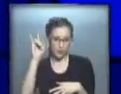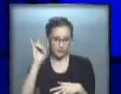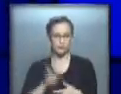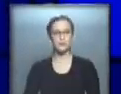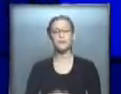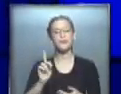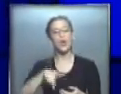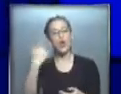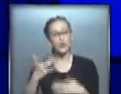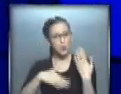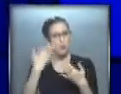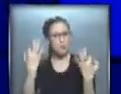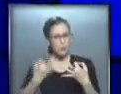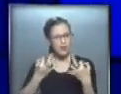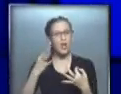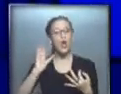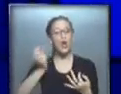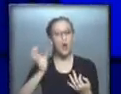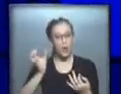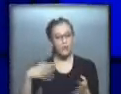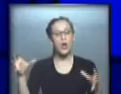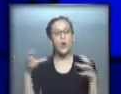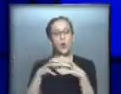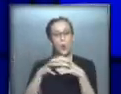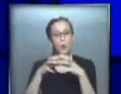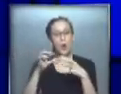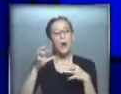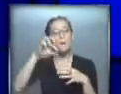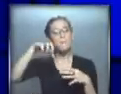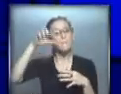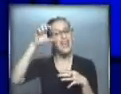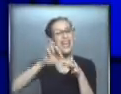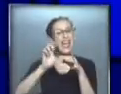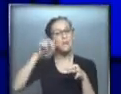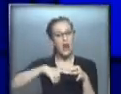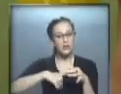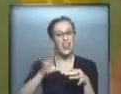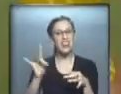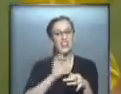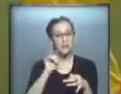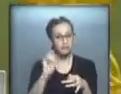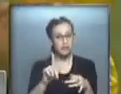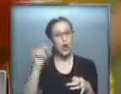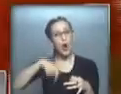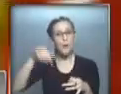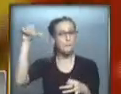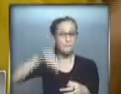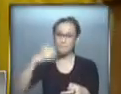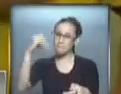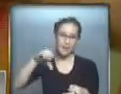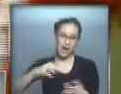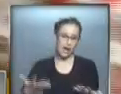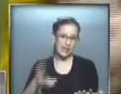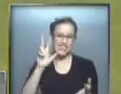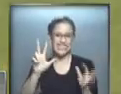de estas eliminatorias y se trata de colombia el equipo dirigido por josé pekerman que hoy perdía 3 a 0 frente a chile lo logró empatar y